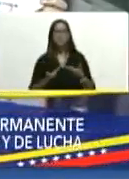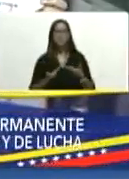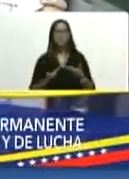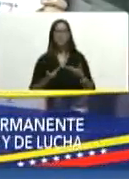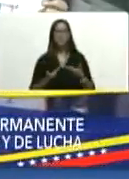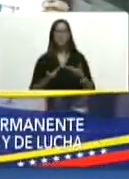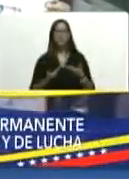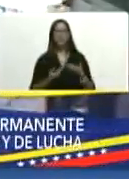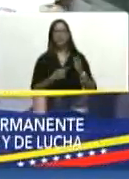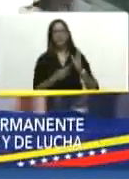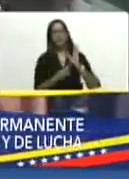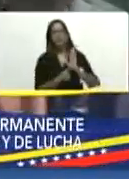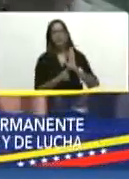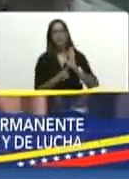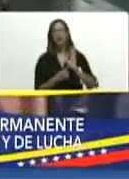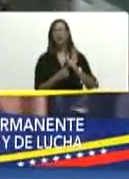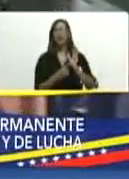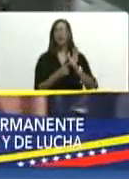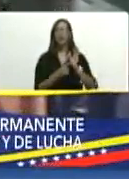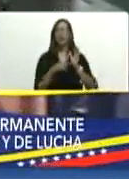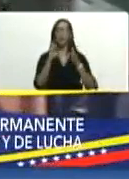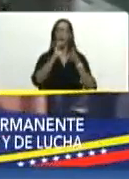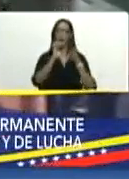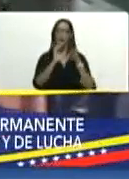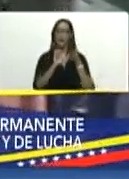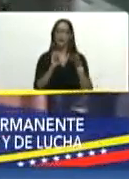de un material